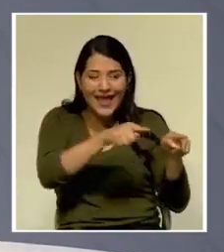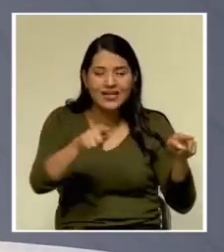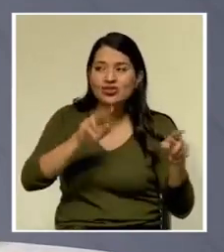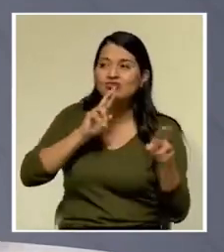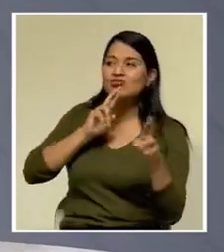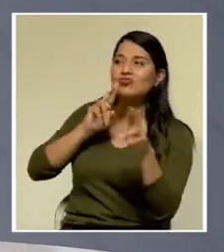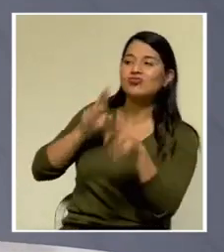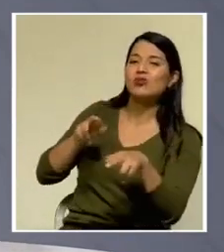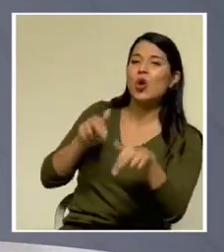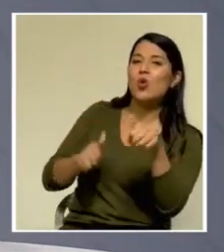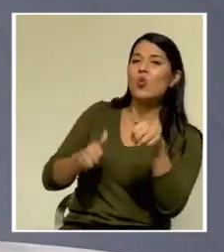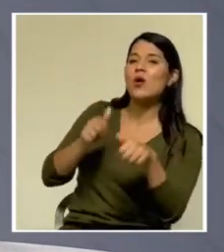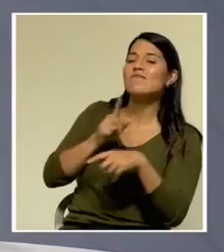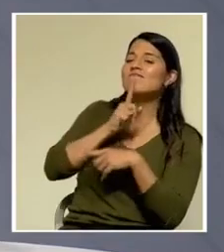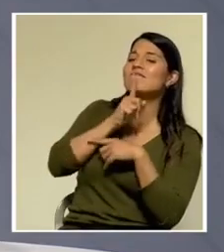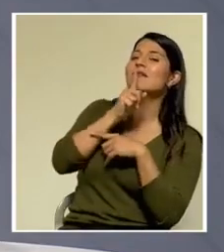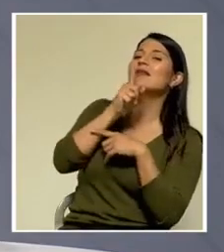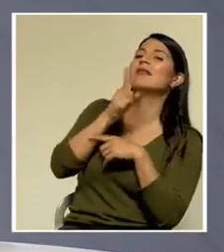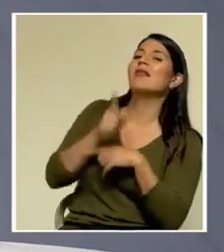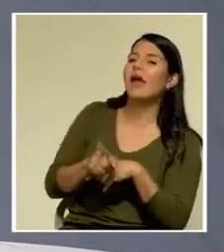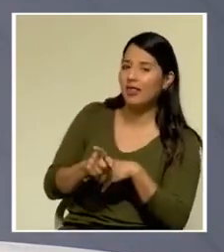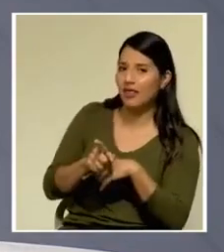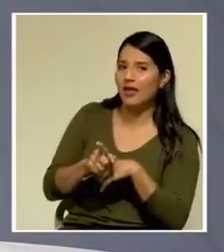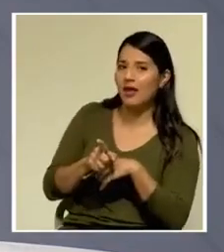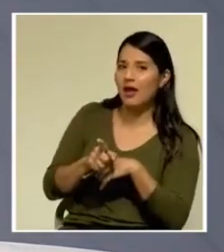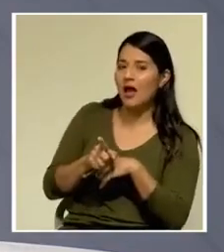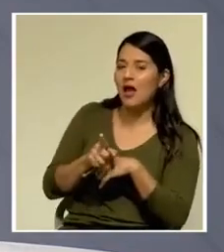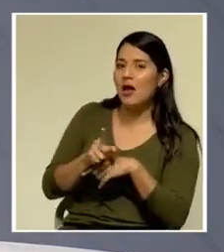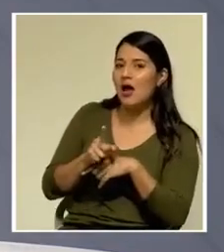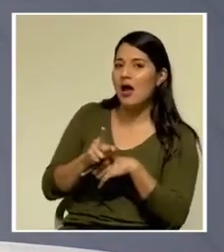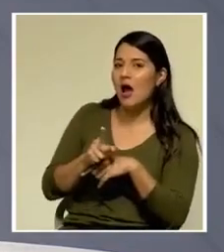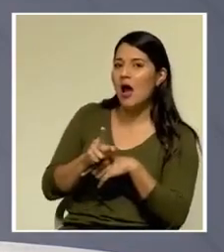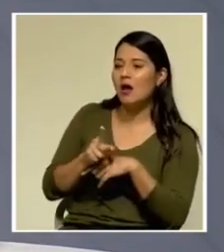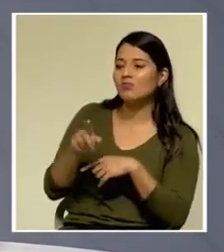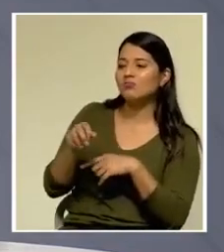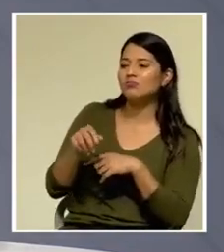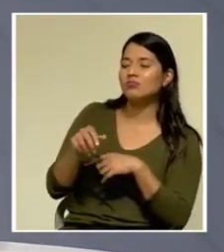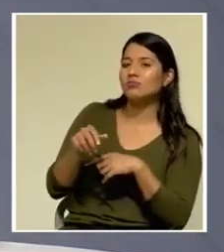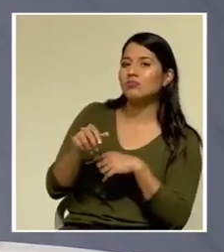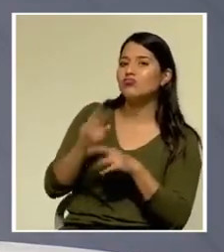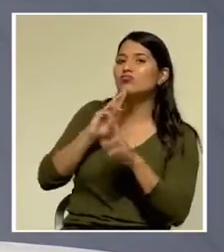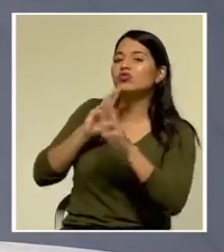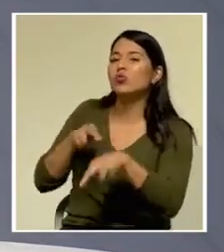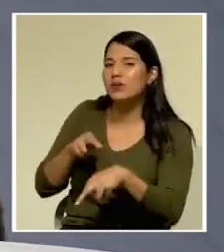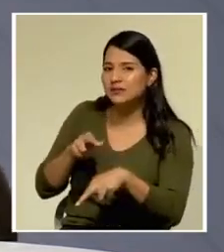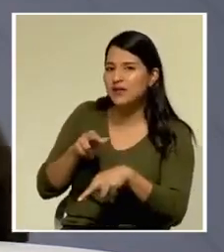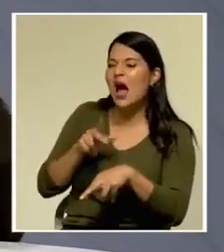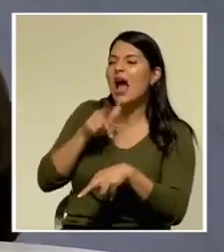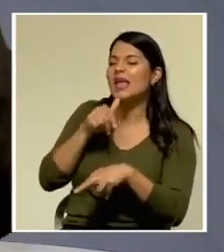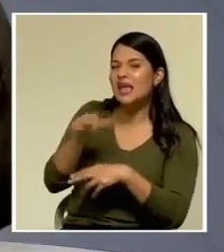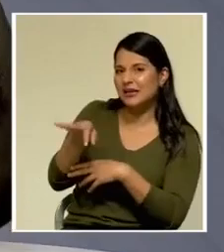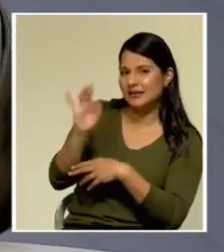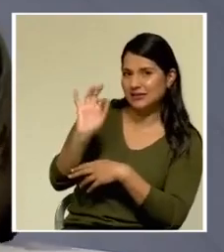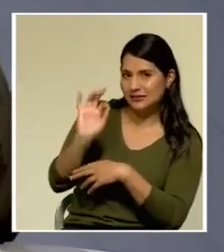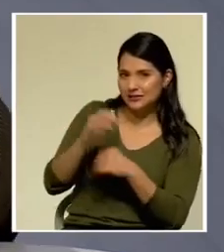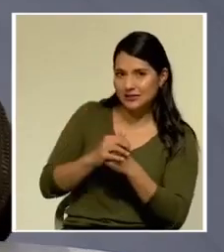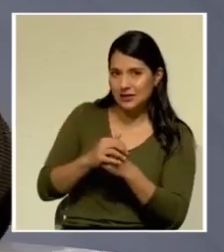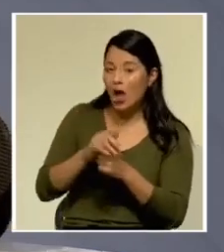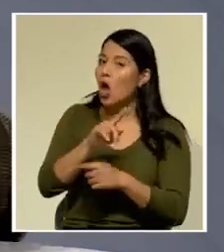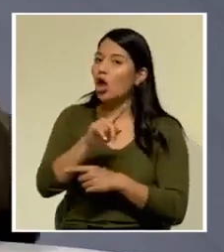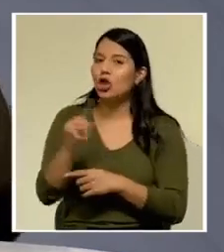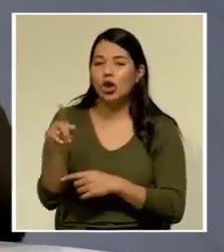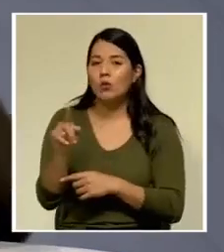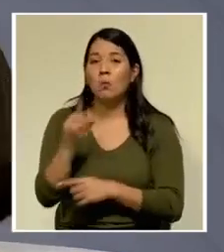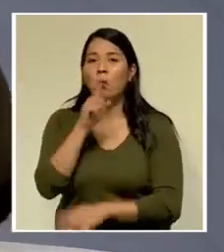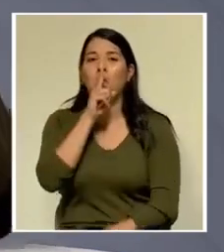su verdadera intención de voto, sino que tiende a acomodarse a lo que la opinión